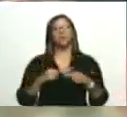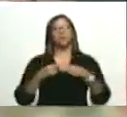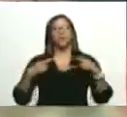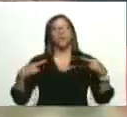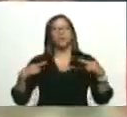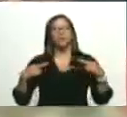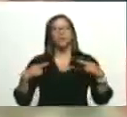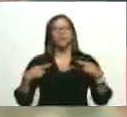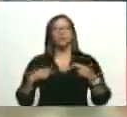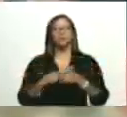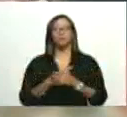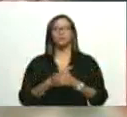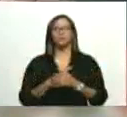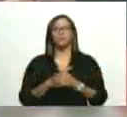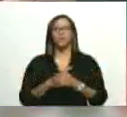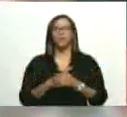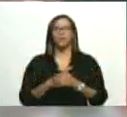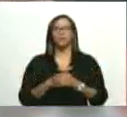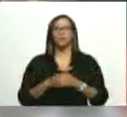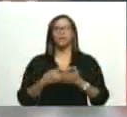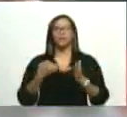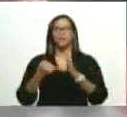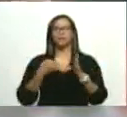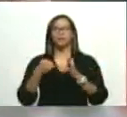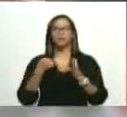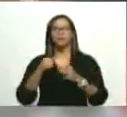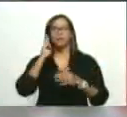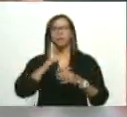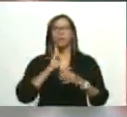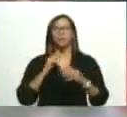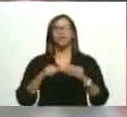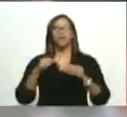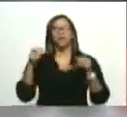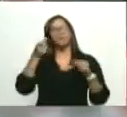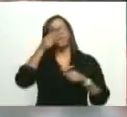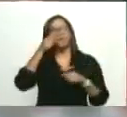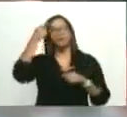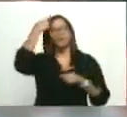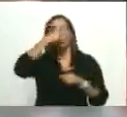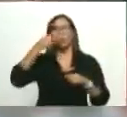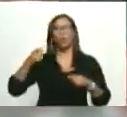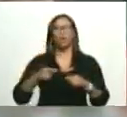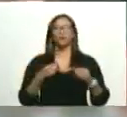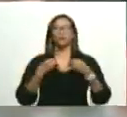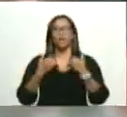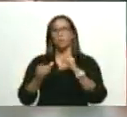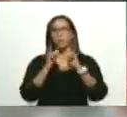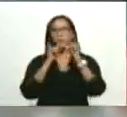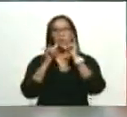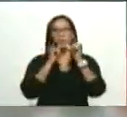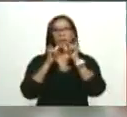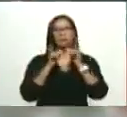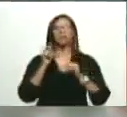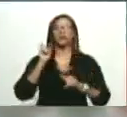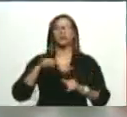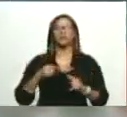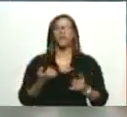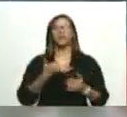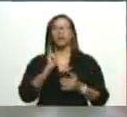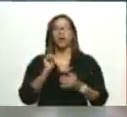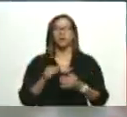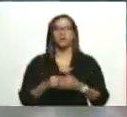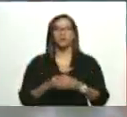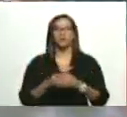de Cancillería, las redes del Instituto Simón Bolívar para la Paz y la Solidaridad entre los Pueblos también estaremos transmitiendo. Así que creo que va a haber